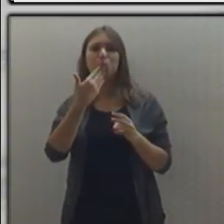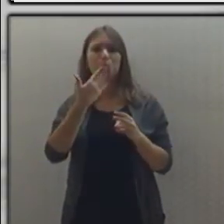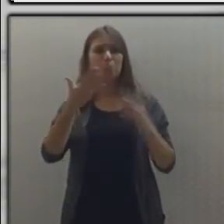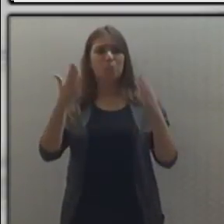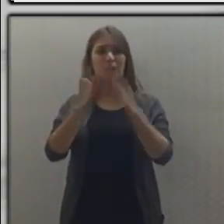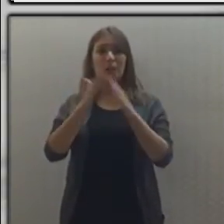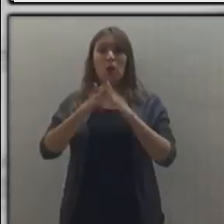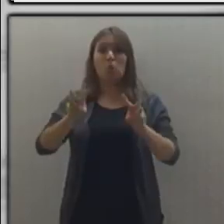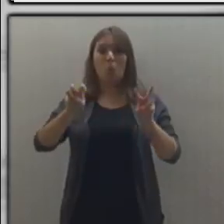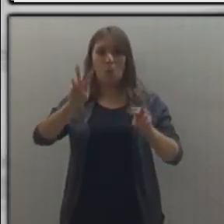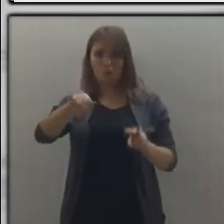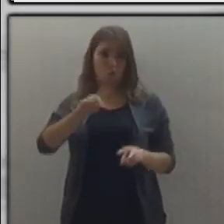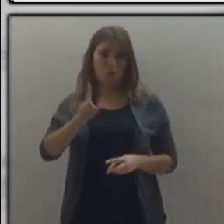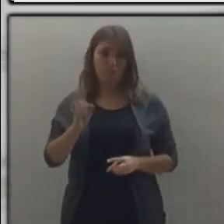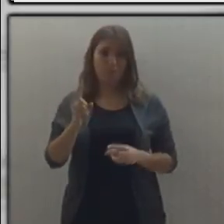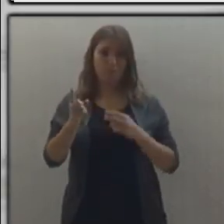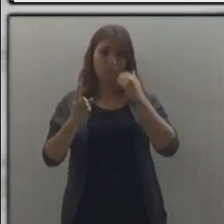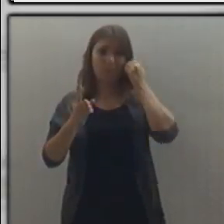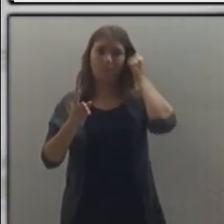vivienda sea nueva, sino que la vamos